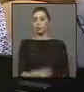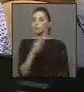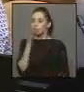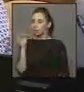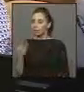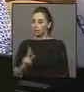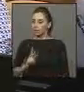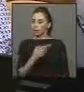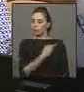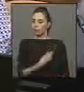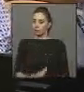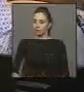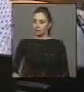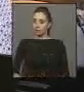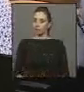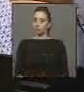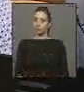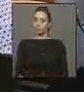He dicho, señor Presidente.